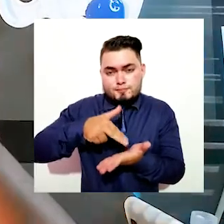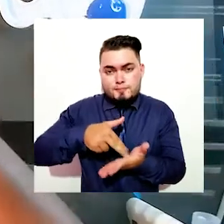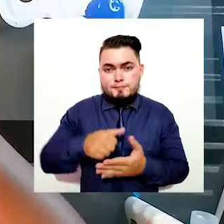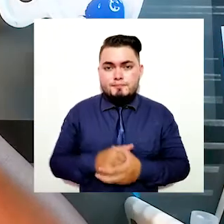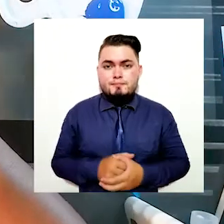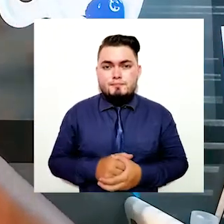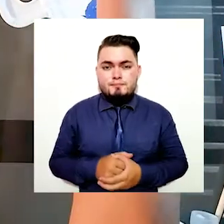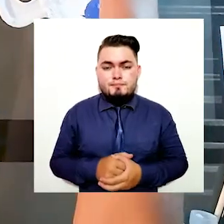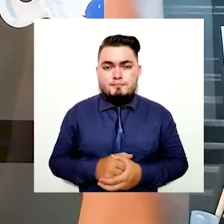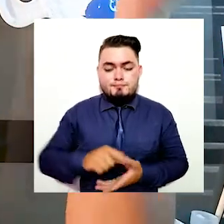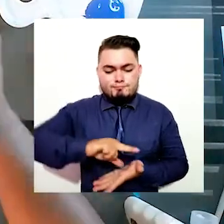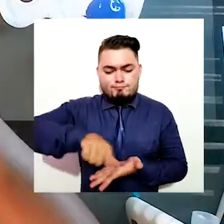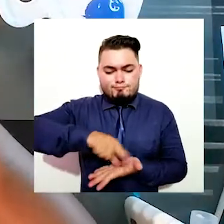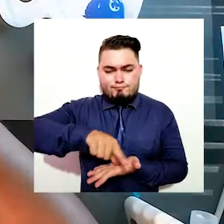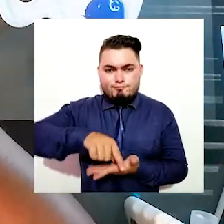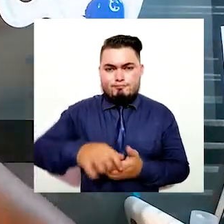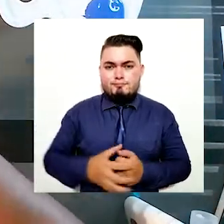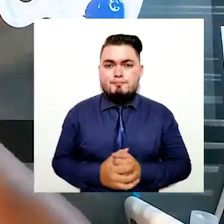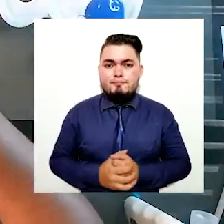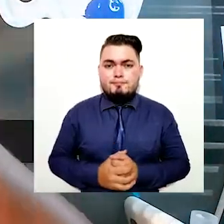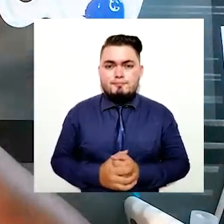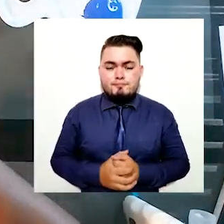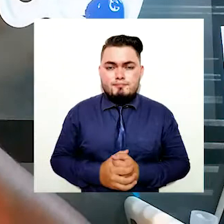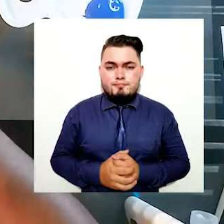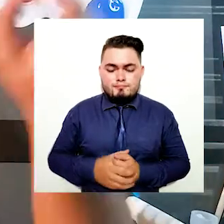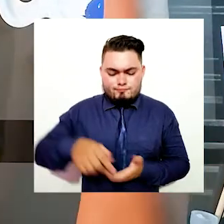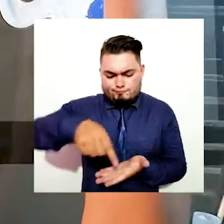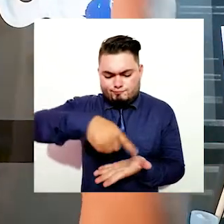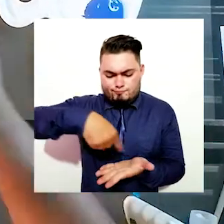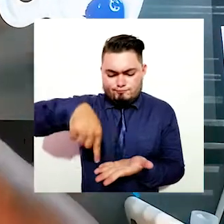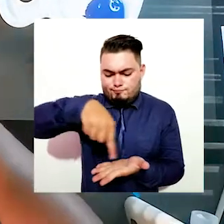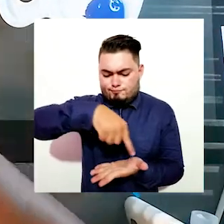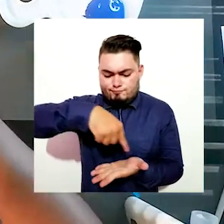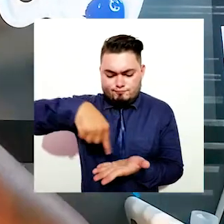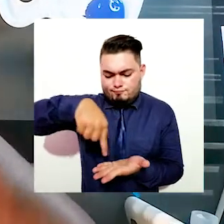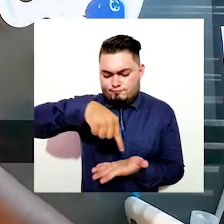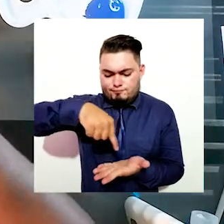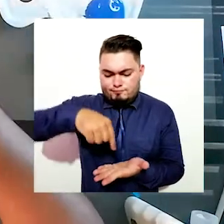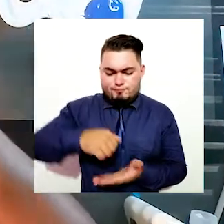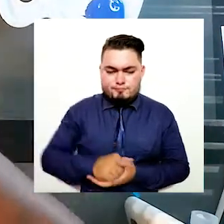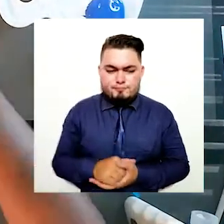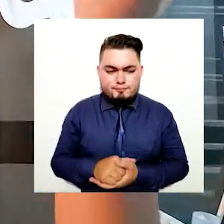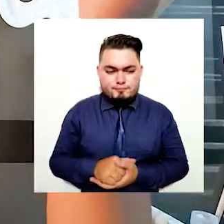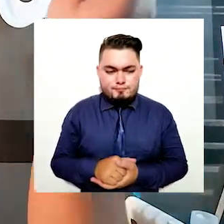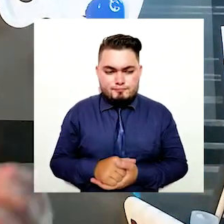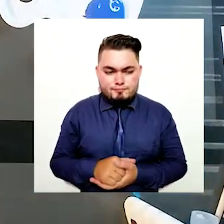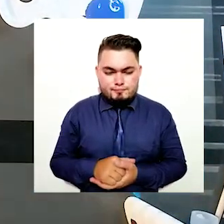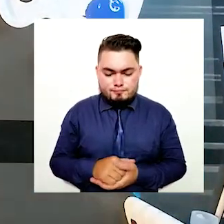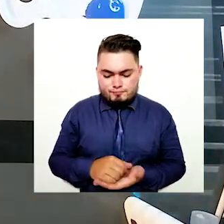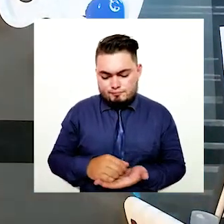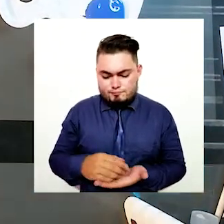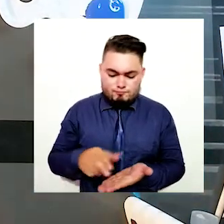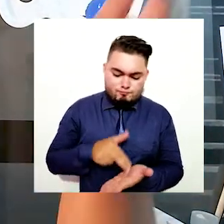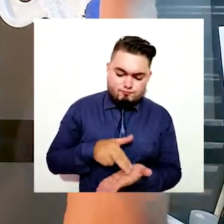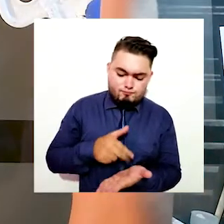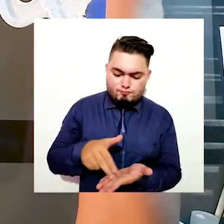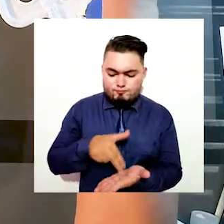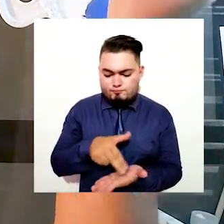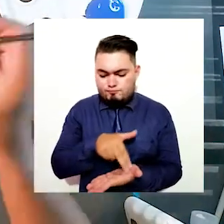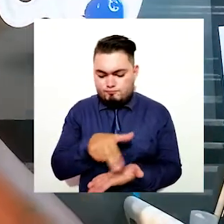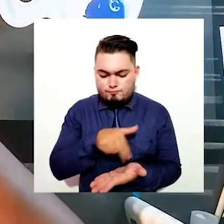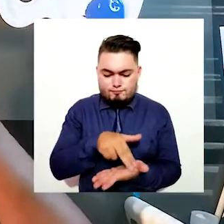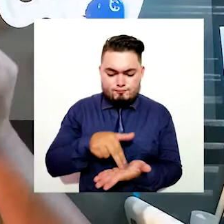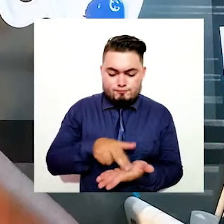y un compás para hacer el contorno de nuestro girasol. Y con esto comenzamos nuestra